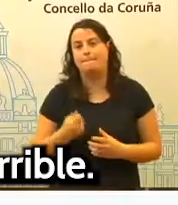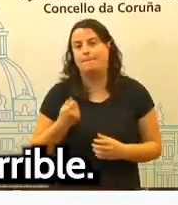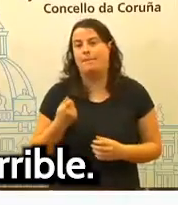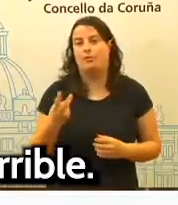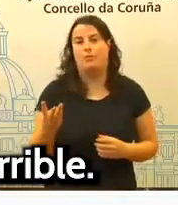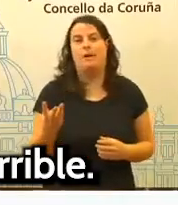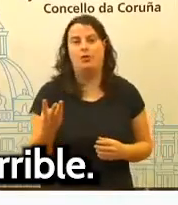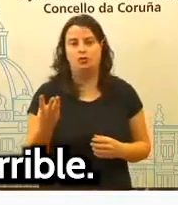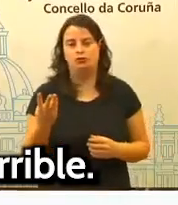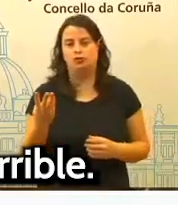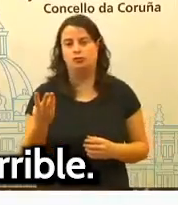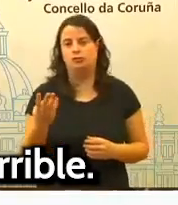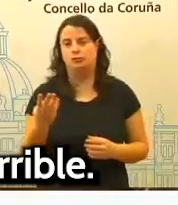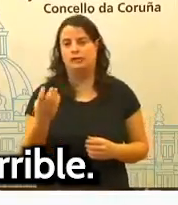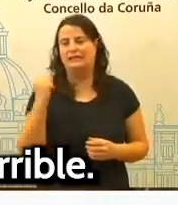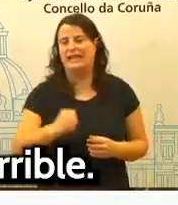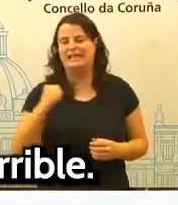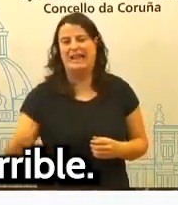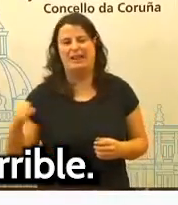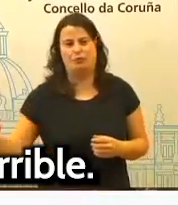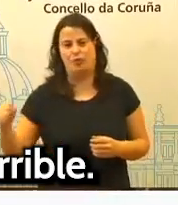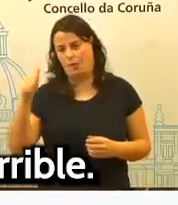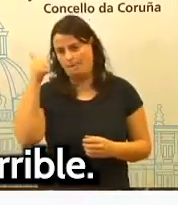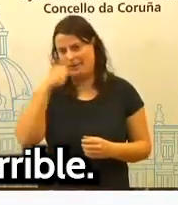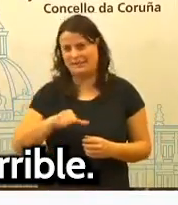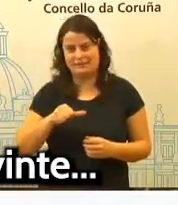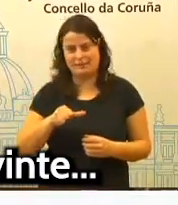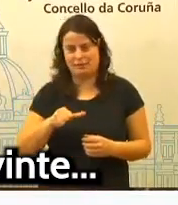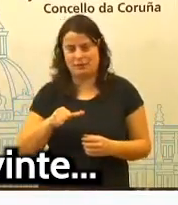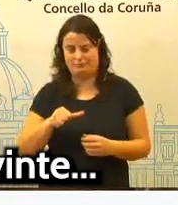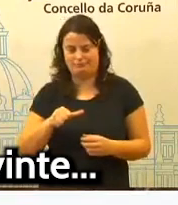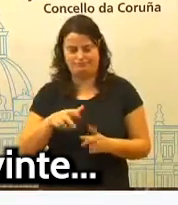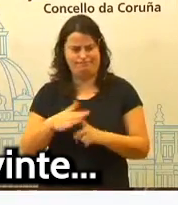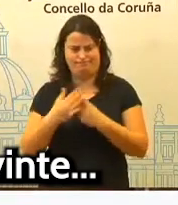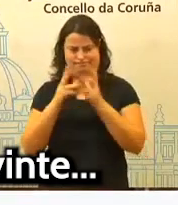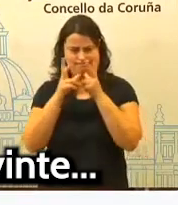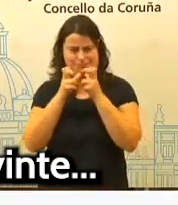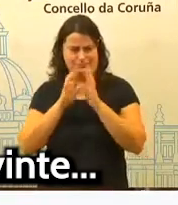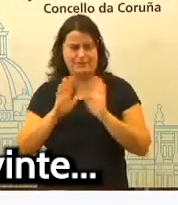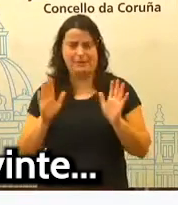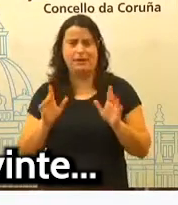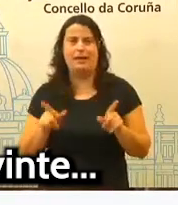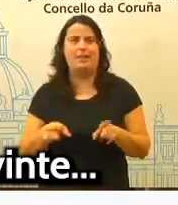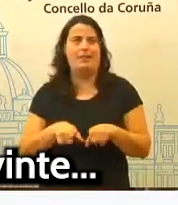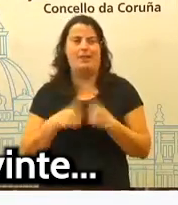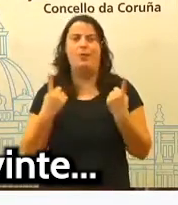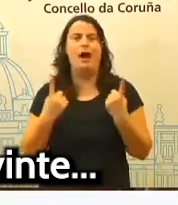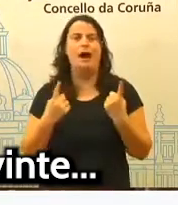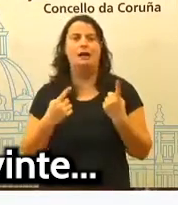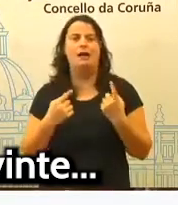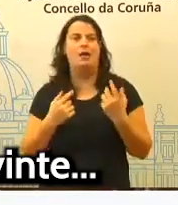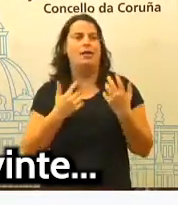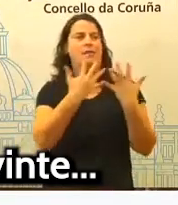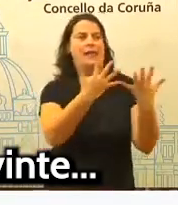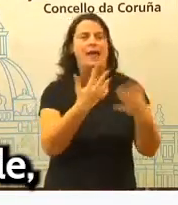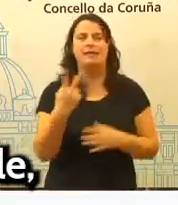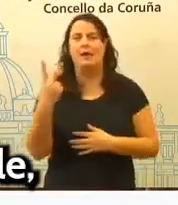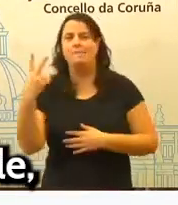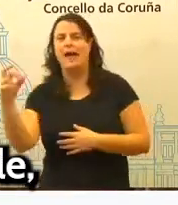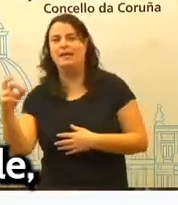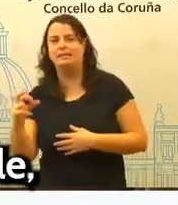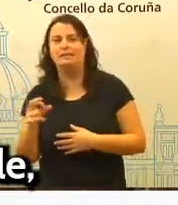cada asesinato machista que acontece es terrible independientemente de que se echan de